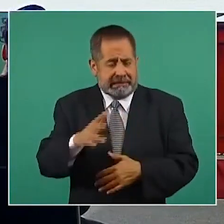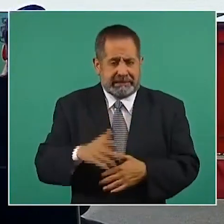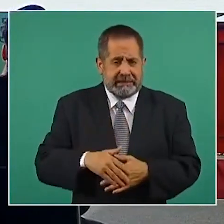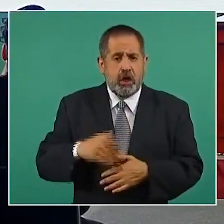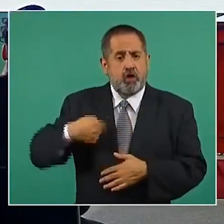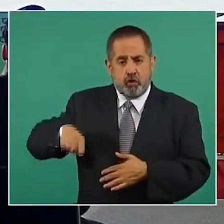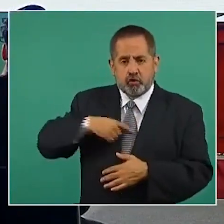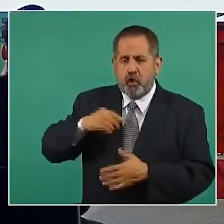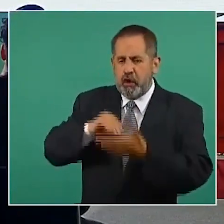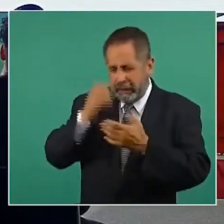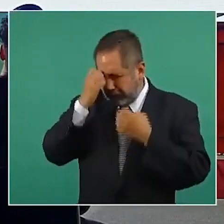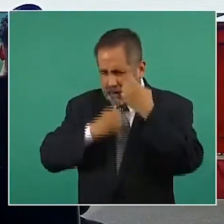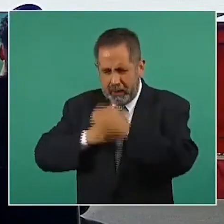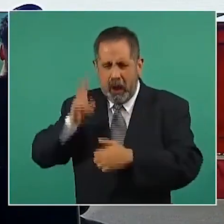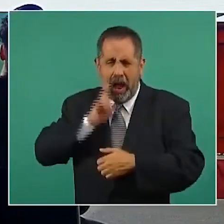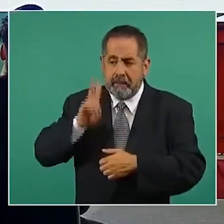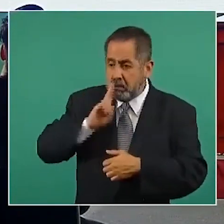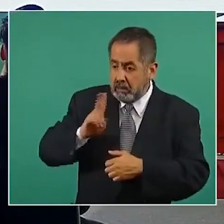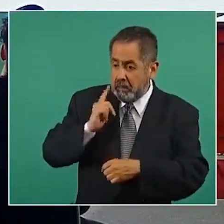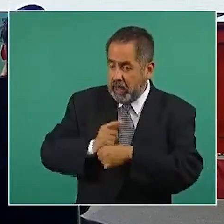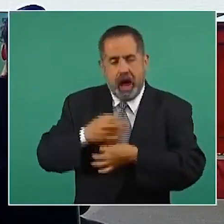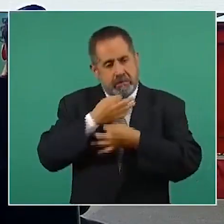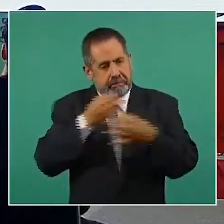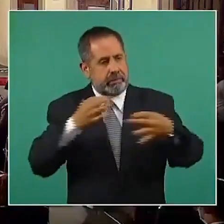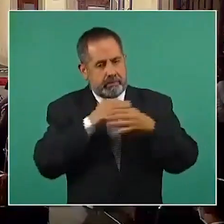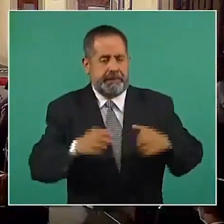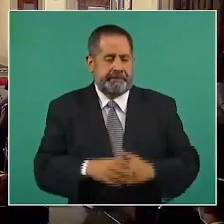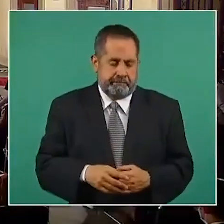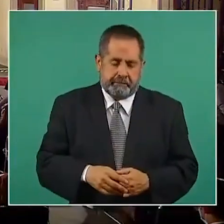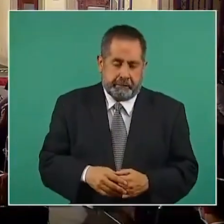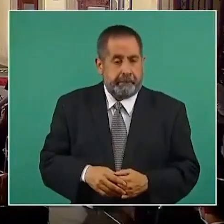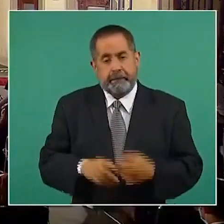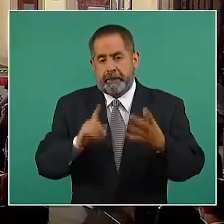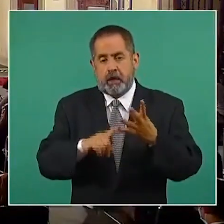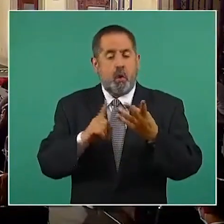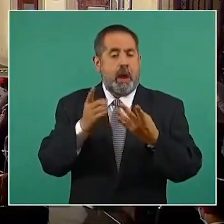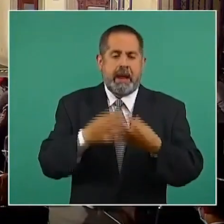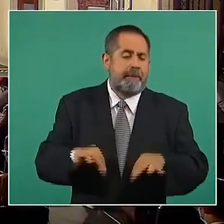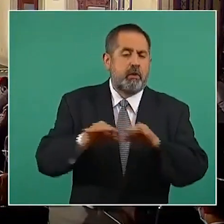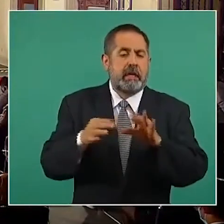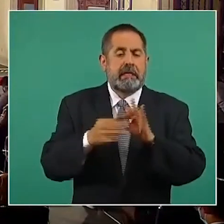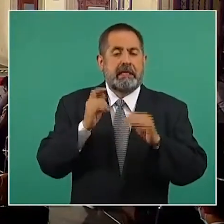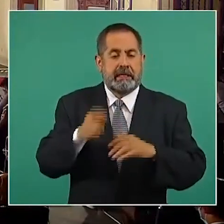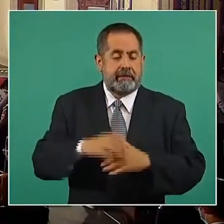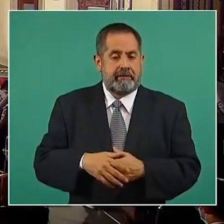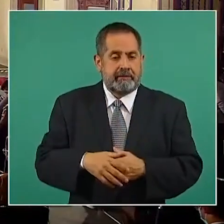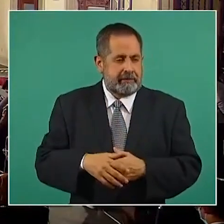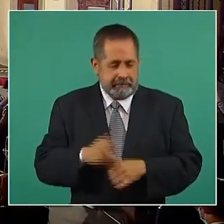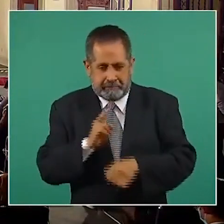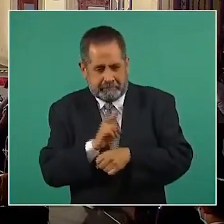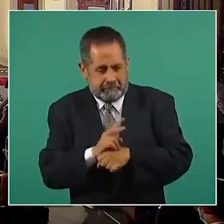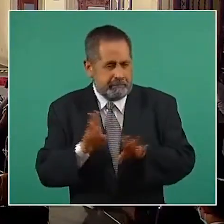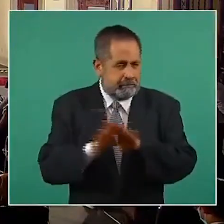seguiremos evaluando y seguiremos comunicando. Y una parte también muy importante en todo este proyecto es la farmacovigilancia